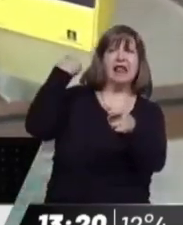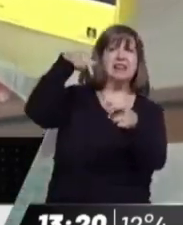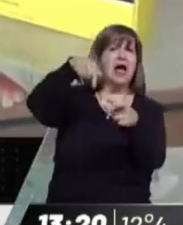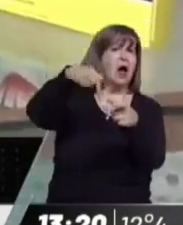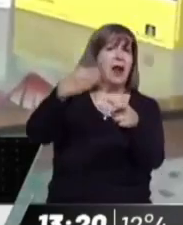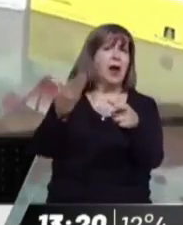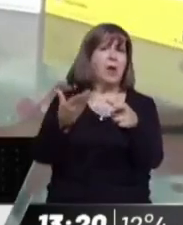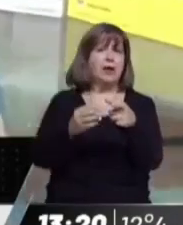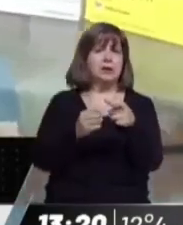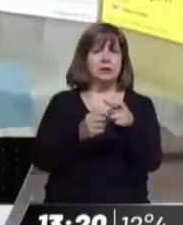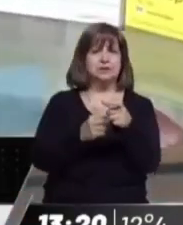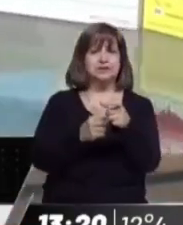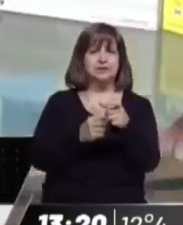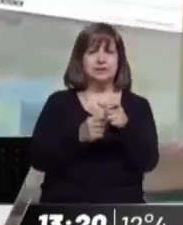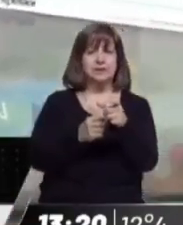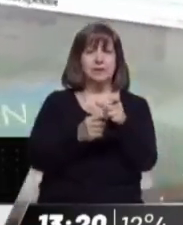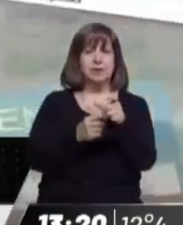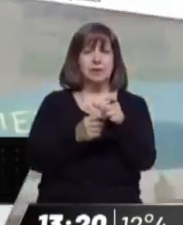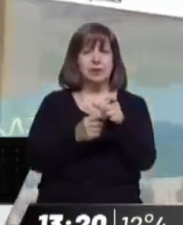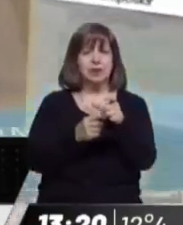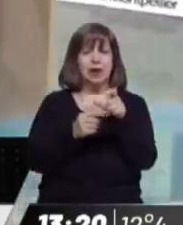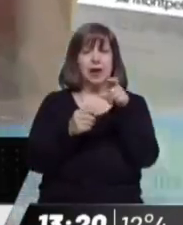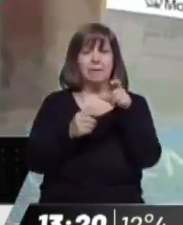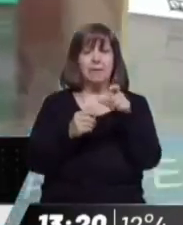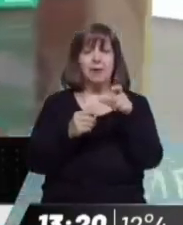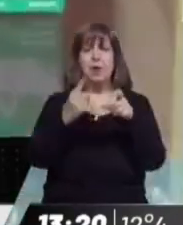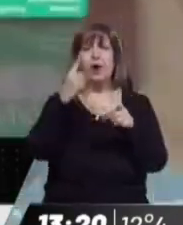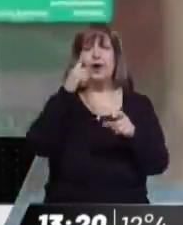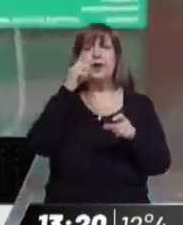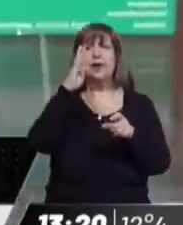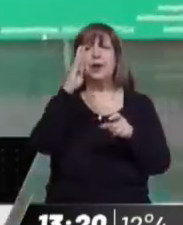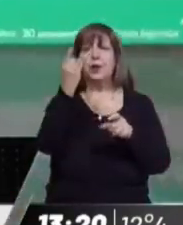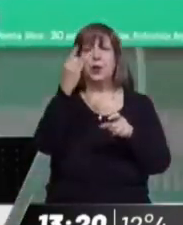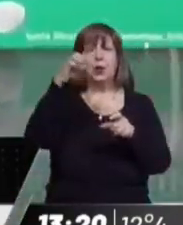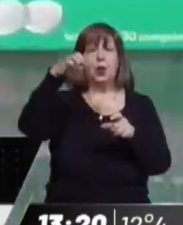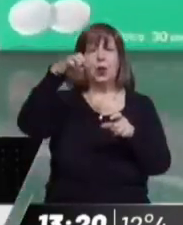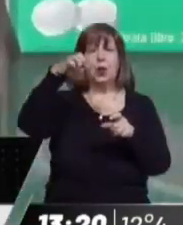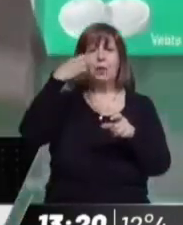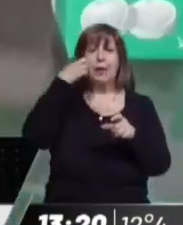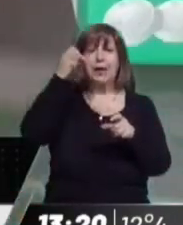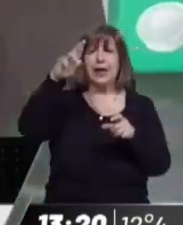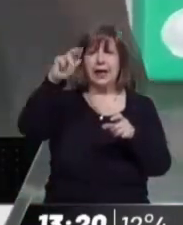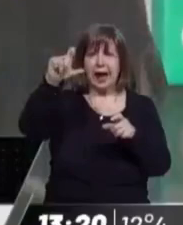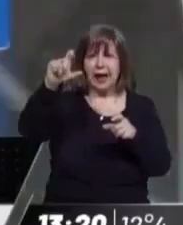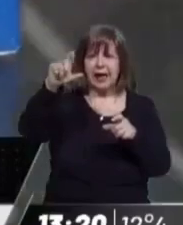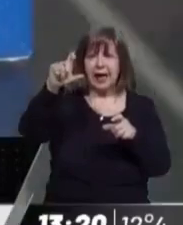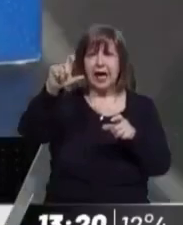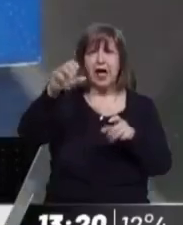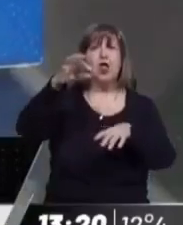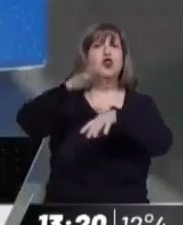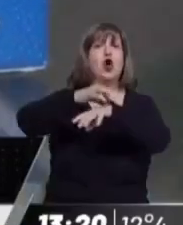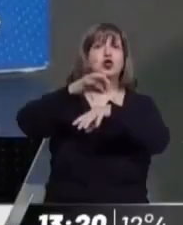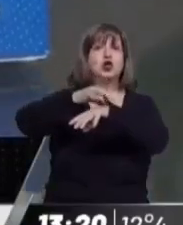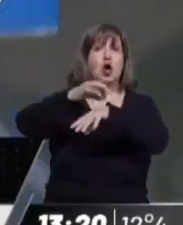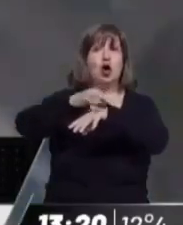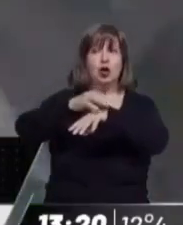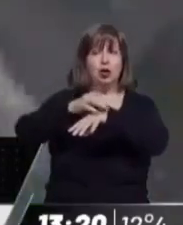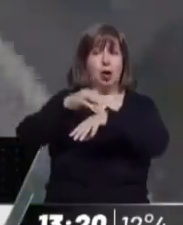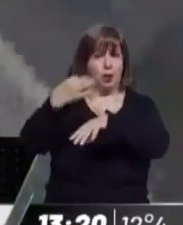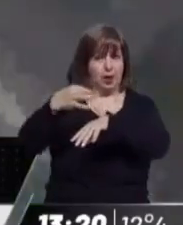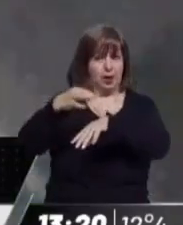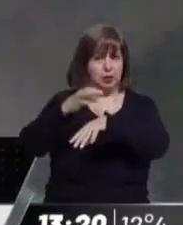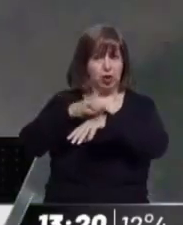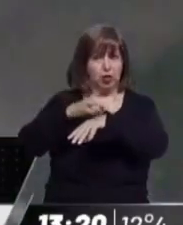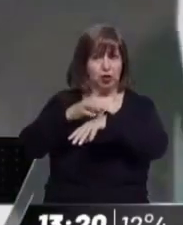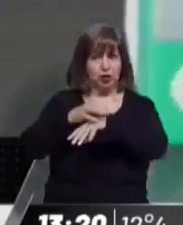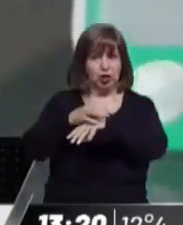ahora cuánto aumentaba bueno eh precisamente este medicamento no es de venta libre es venta bajo receta Ah este es bajo receta pero te pued Este es el